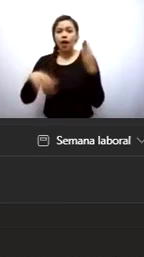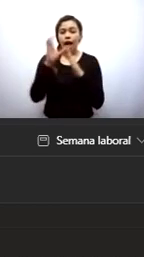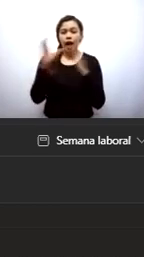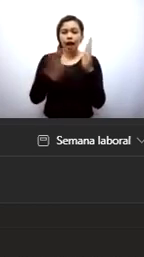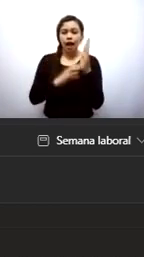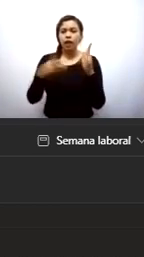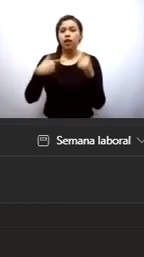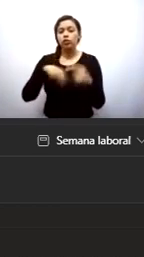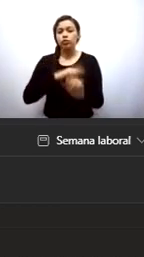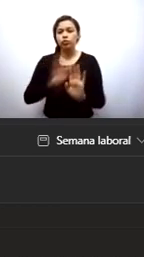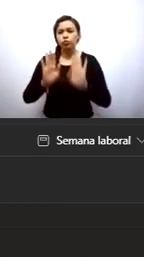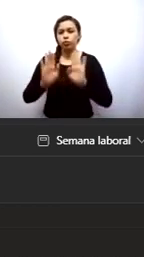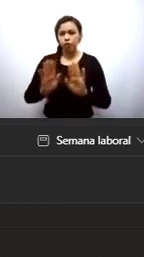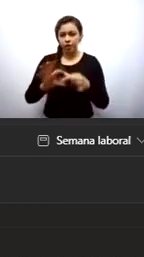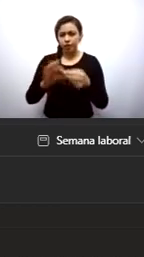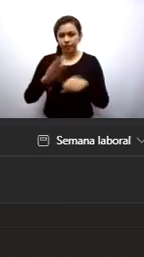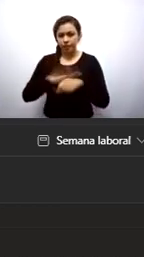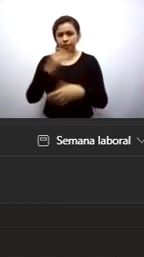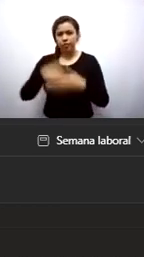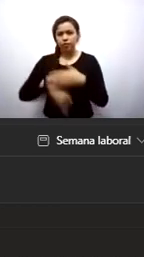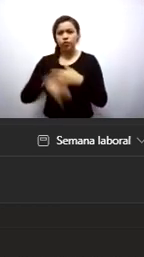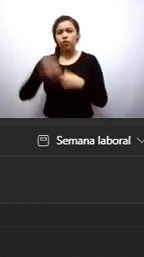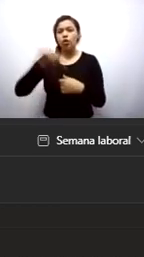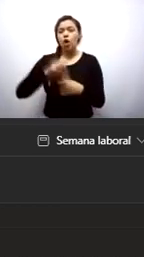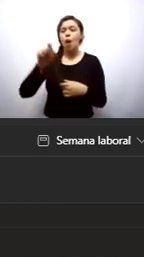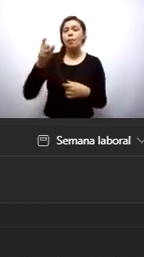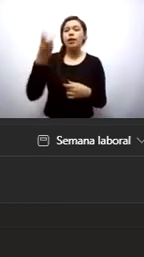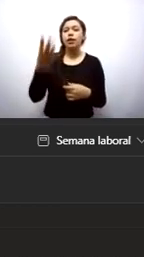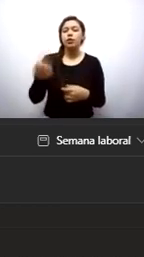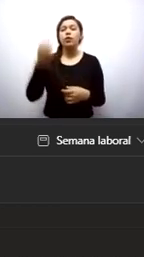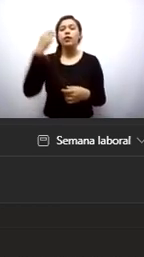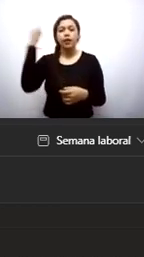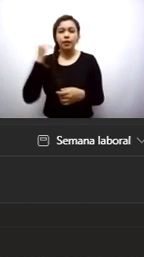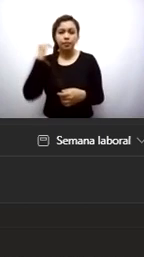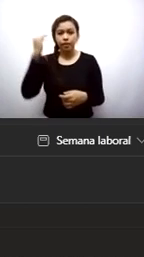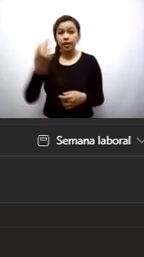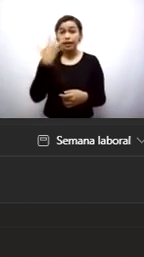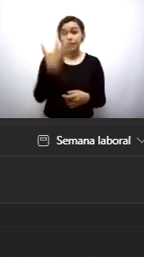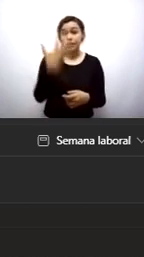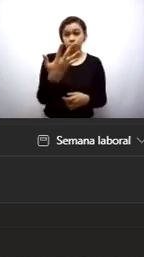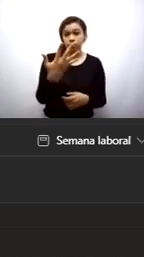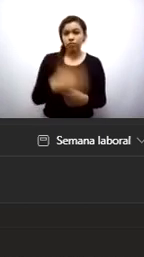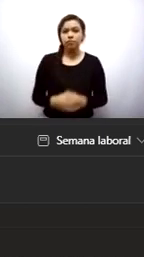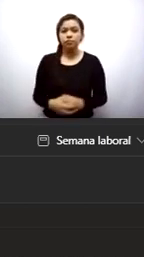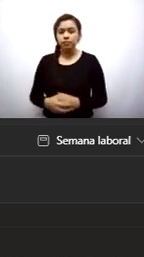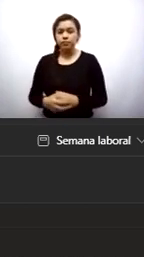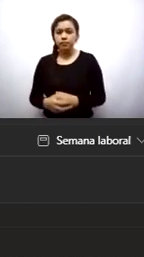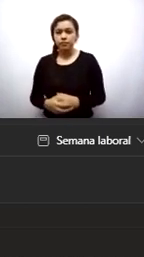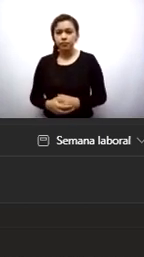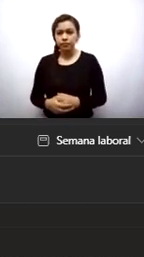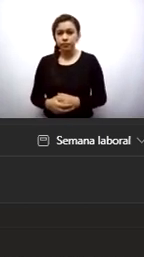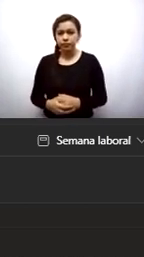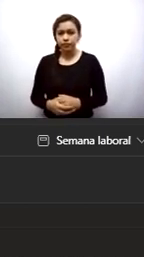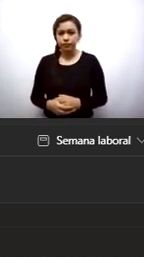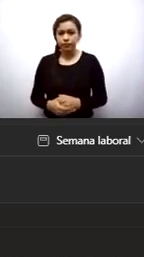a detener un poquito. El día de hoy es 29 de marzo y van a ser las 5. Vamos a suponer que vamos